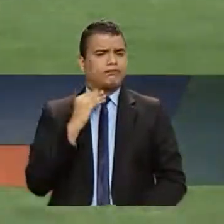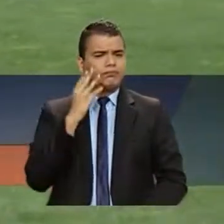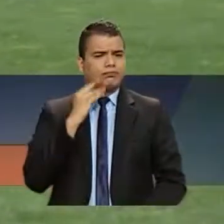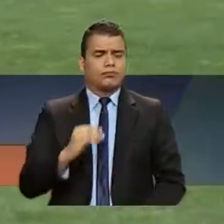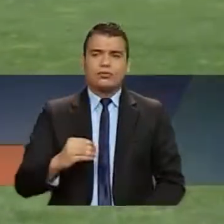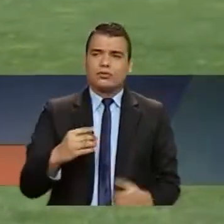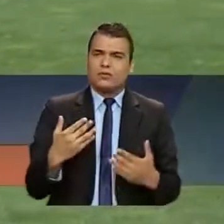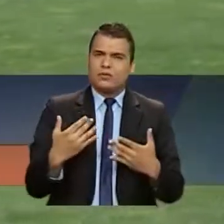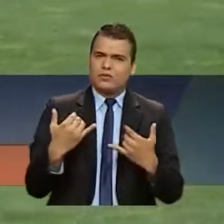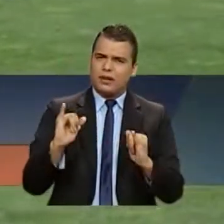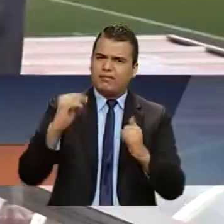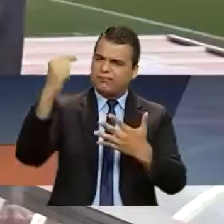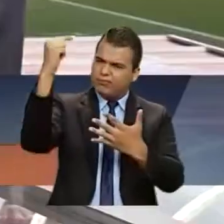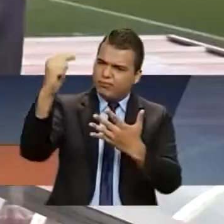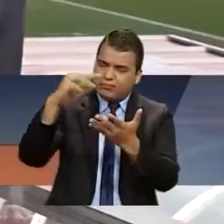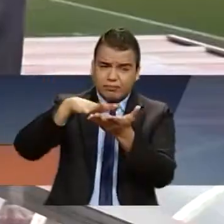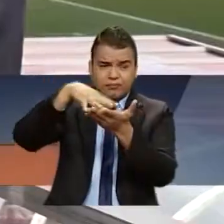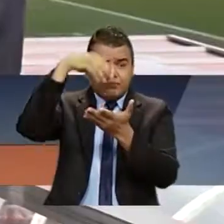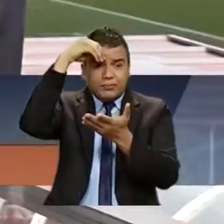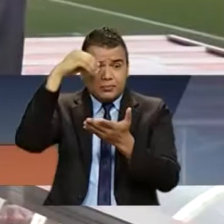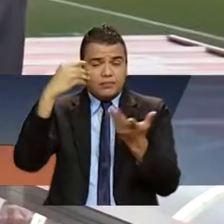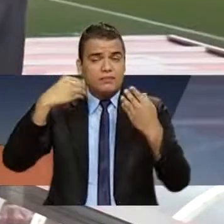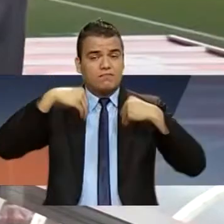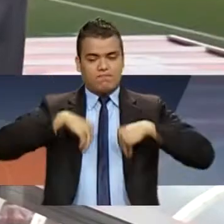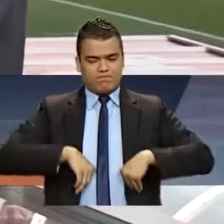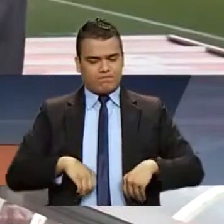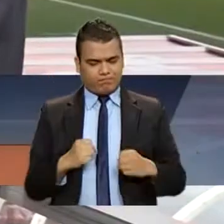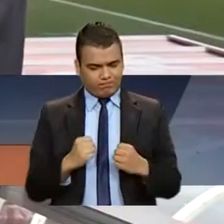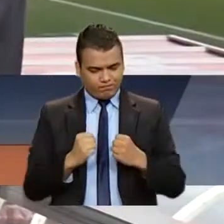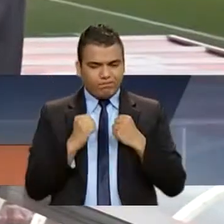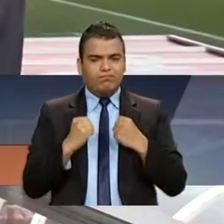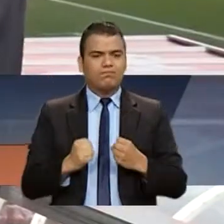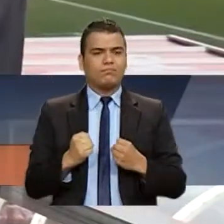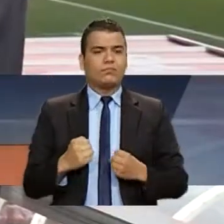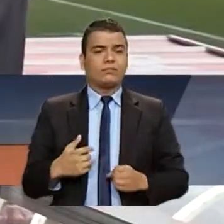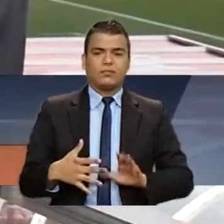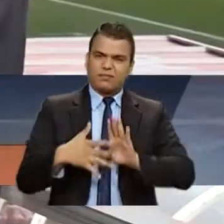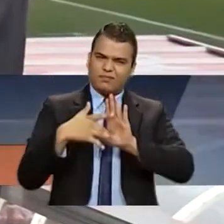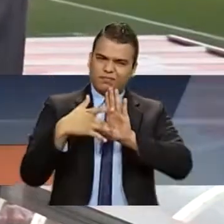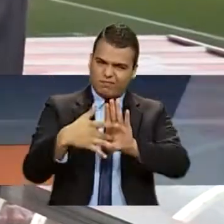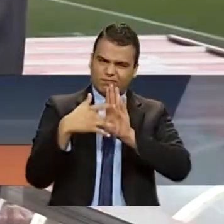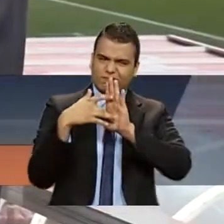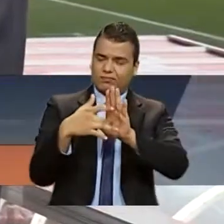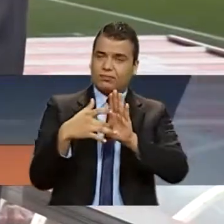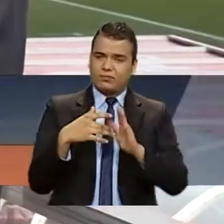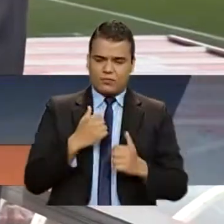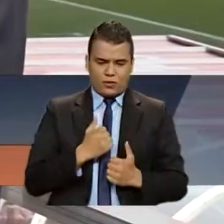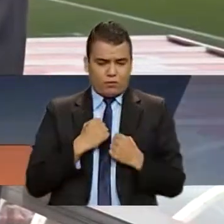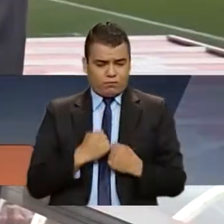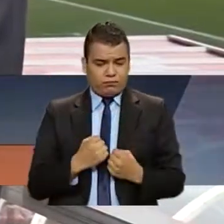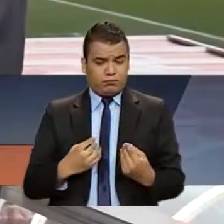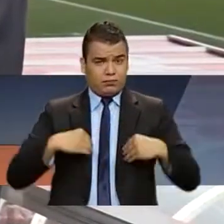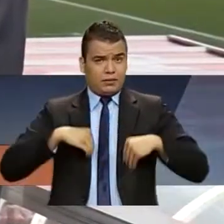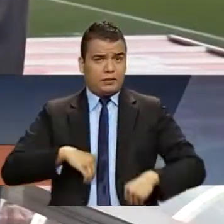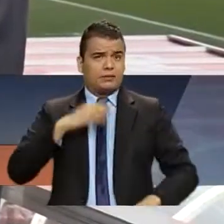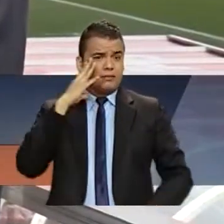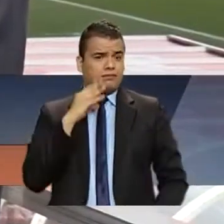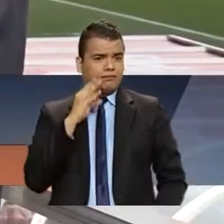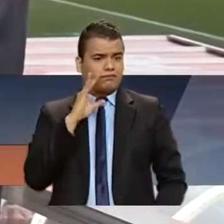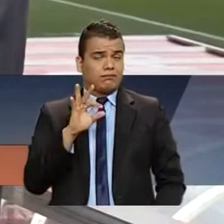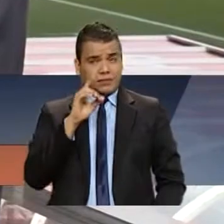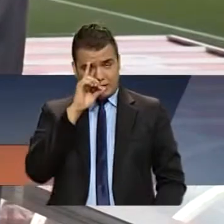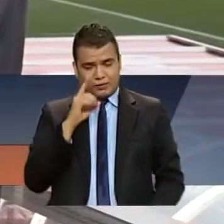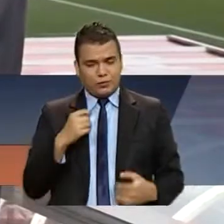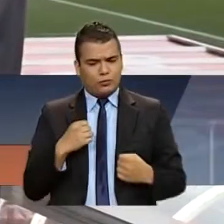en muchos factores y eso me ha hecho sentir y ser un jugador más maduro y eso pues le ha dado muchísima